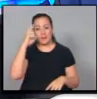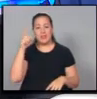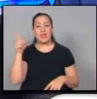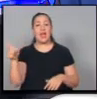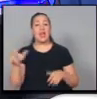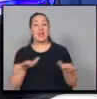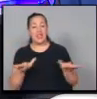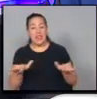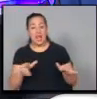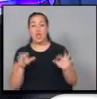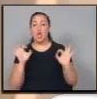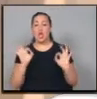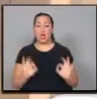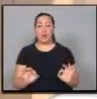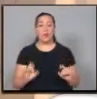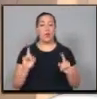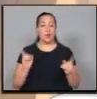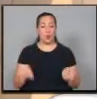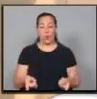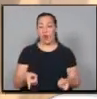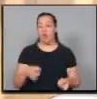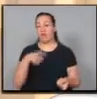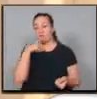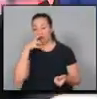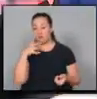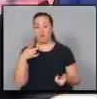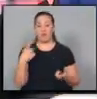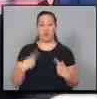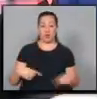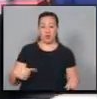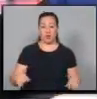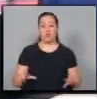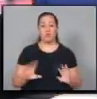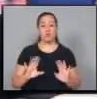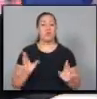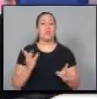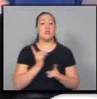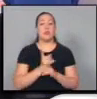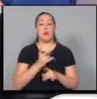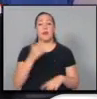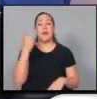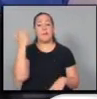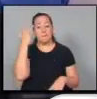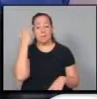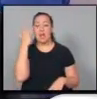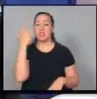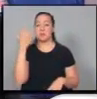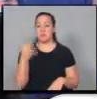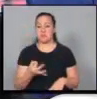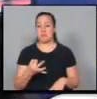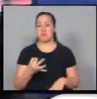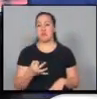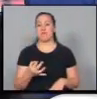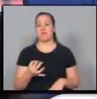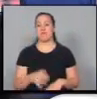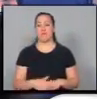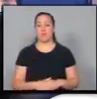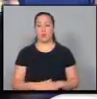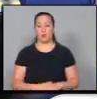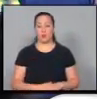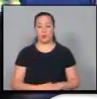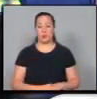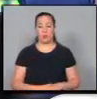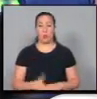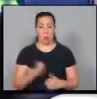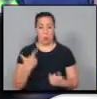este sentido, con toda la soberbia que le conocemos, con Messi se saca el sombrero. Bueno, todo el tiempo. Messi nunca está bien, pero entendés que lo podría ir